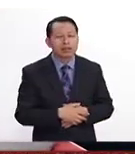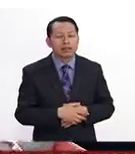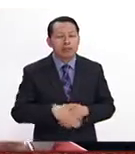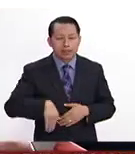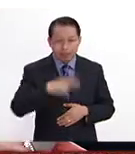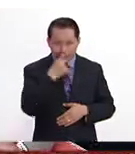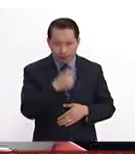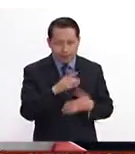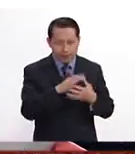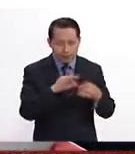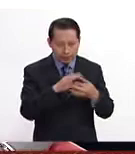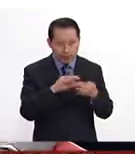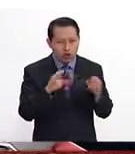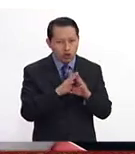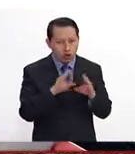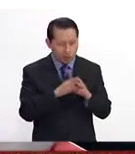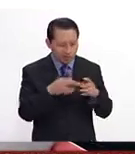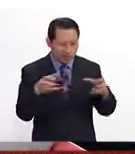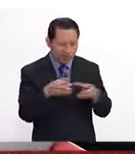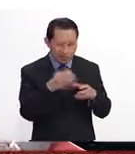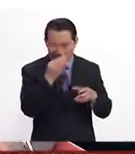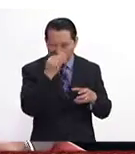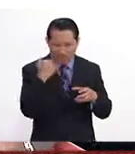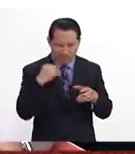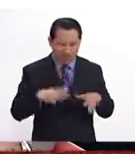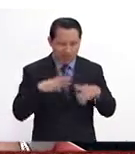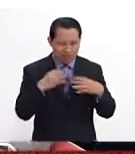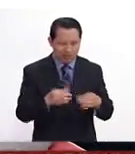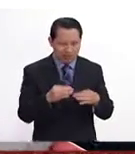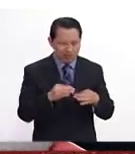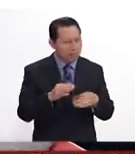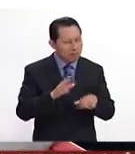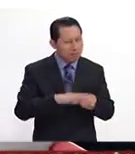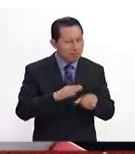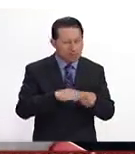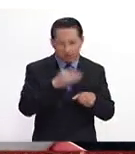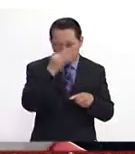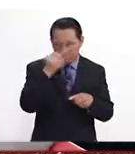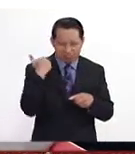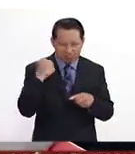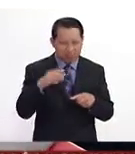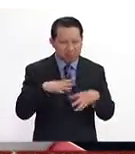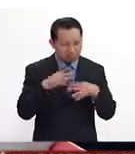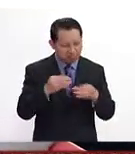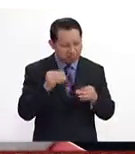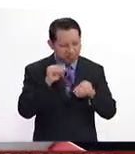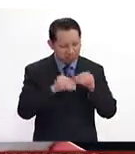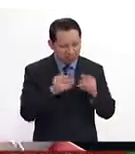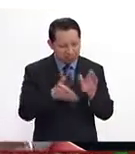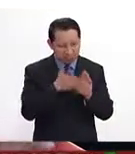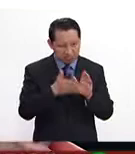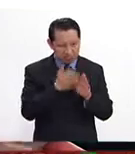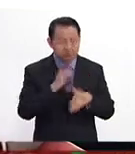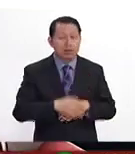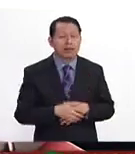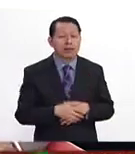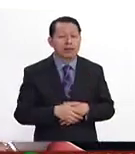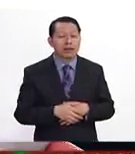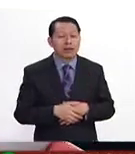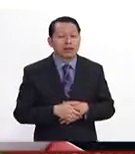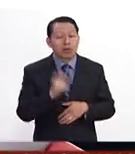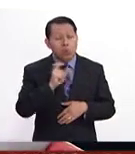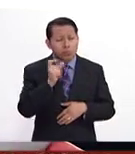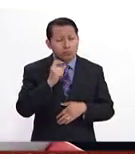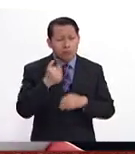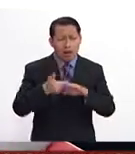un campus de reciente creación del instituto es el de más reciente creación cuando se se concibió